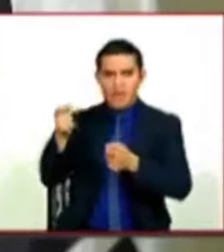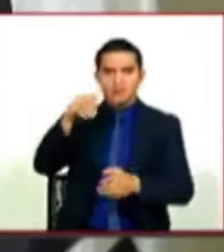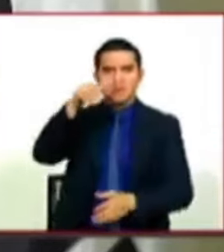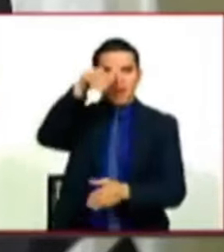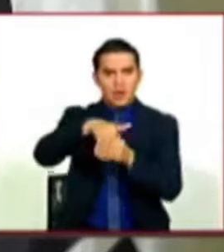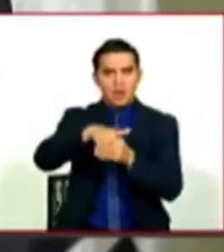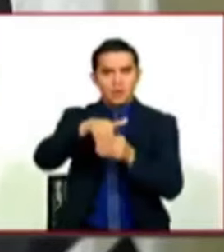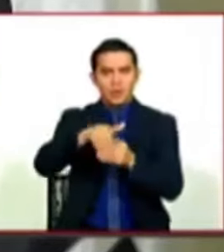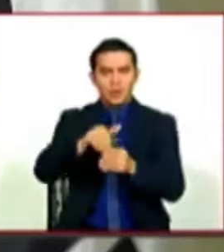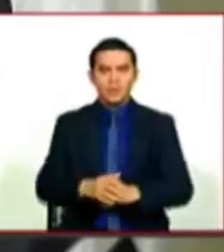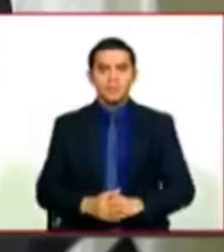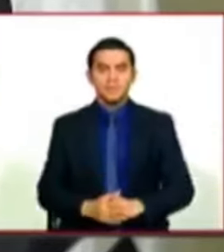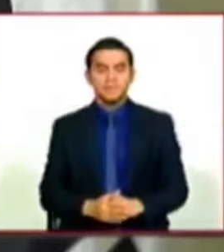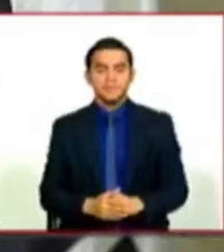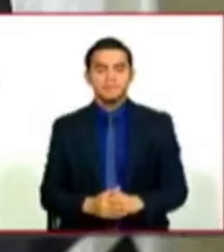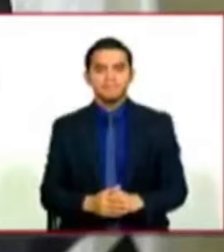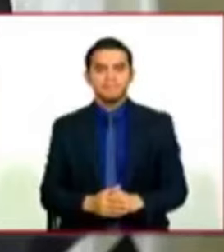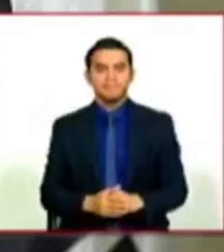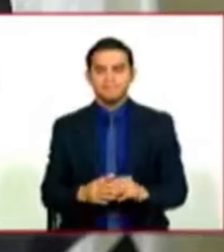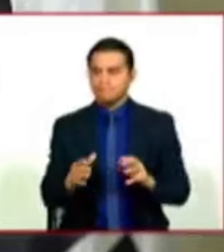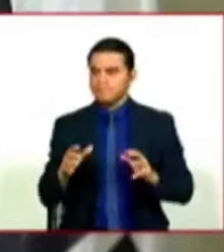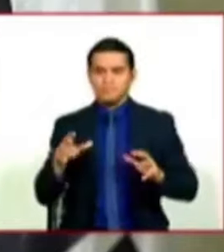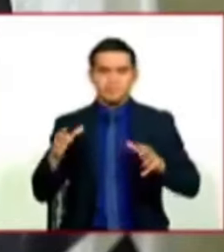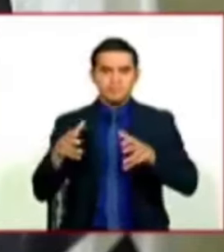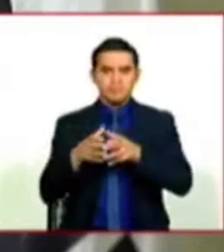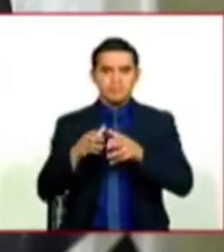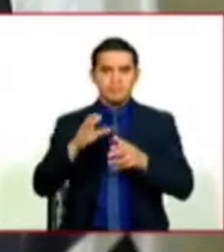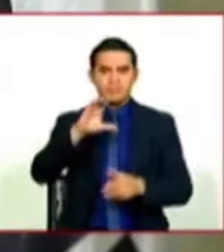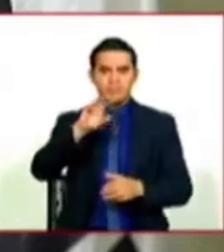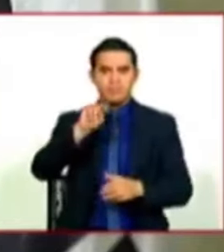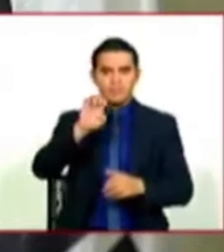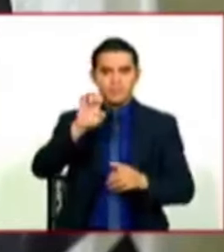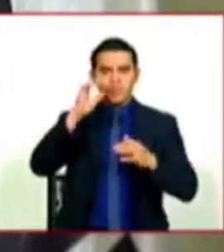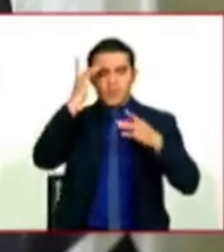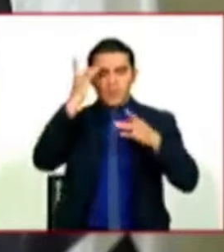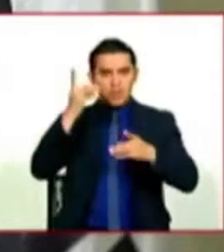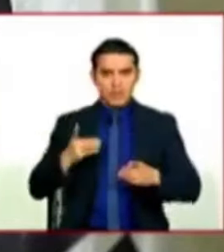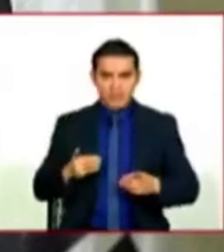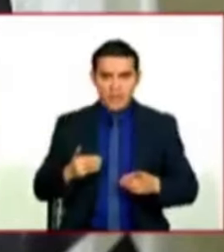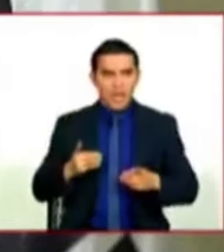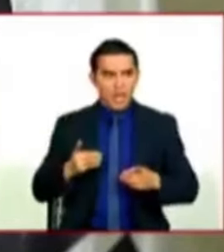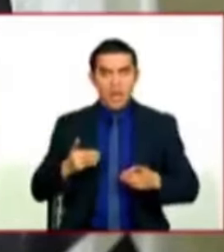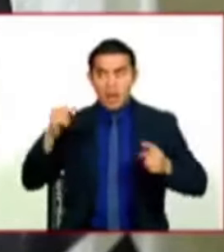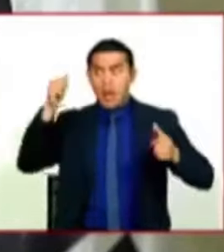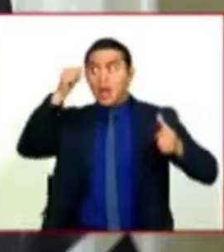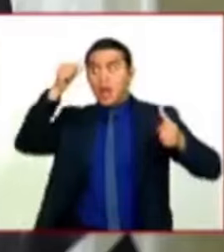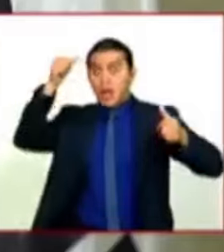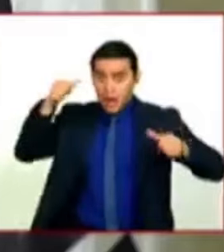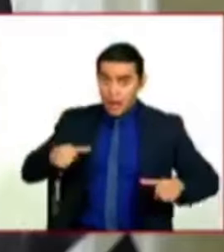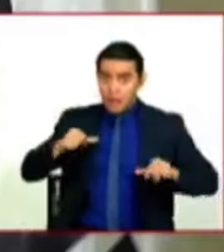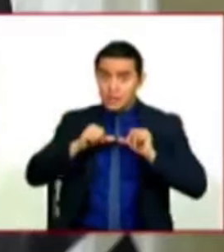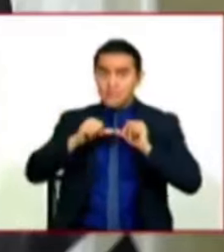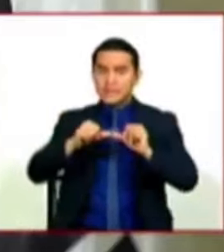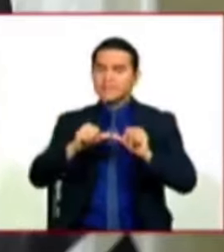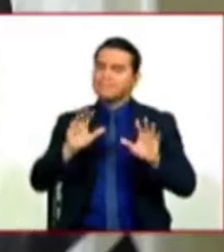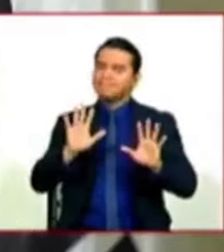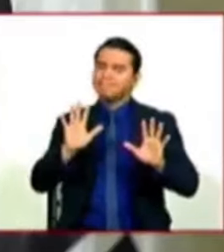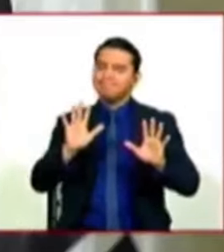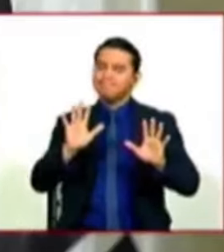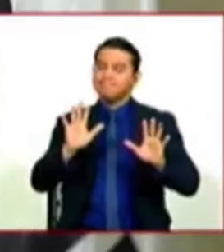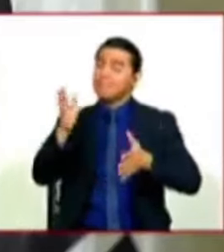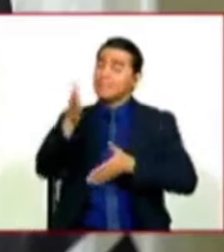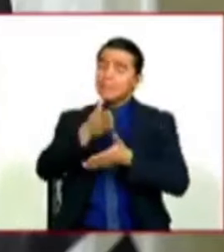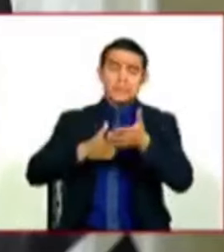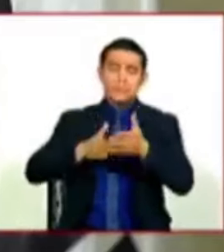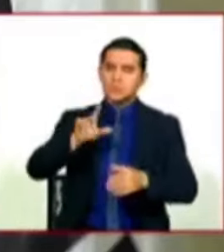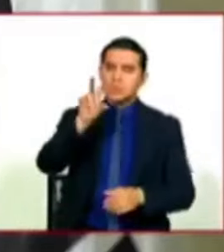En la toma de decisiones colegiadas en el CNE, no siempre se logra el consenso, pero en todo caso,